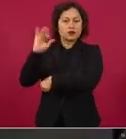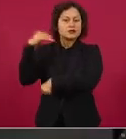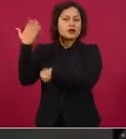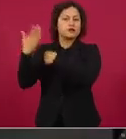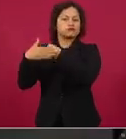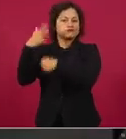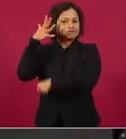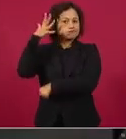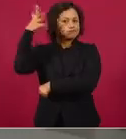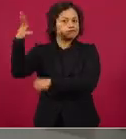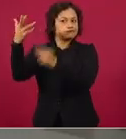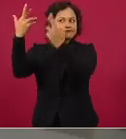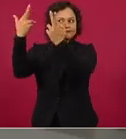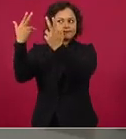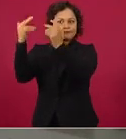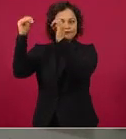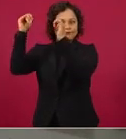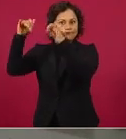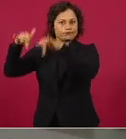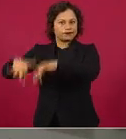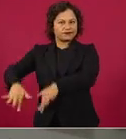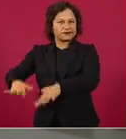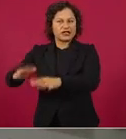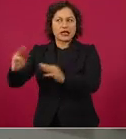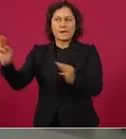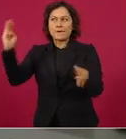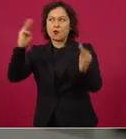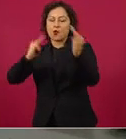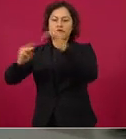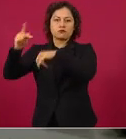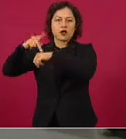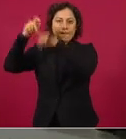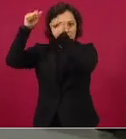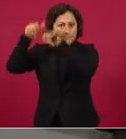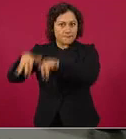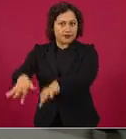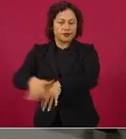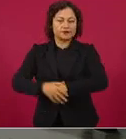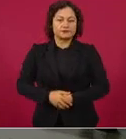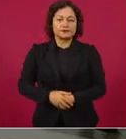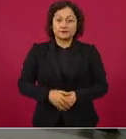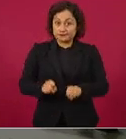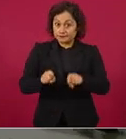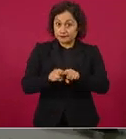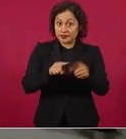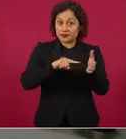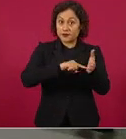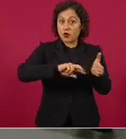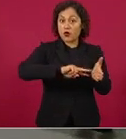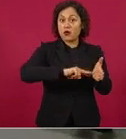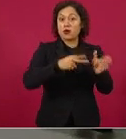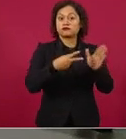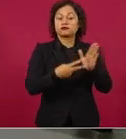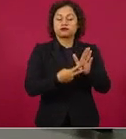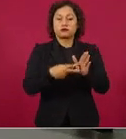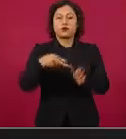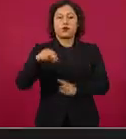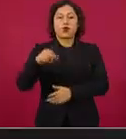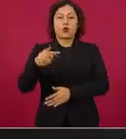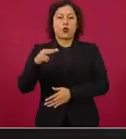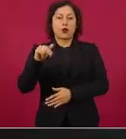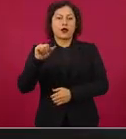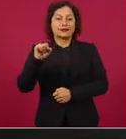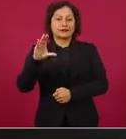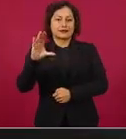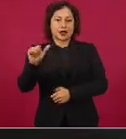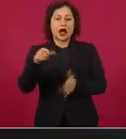y deslizamiento de rocas. Bien, así lo concluyó también el especialista ingeniero Alberto González Huesca, quien